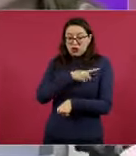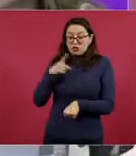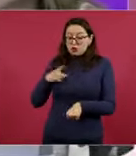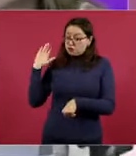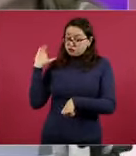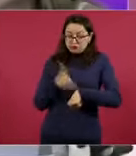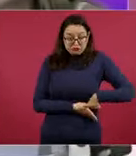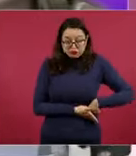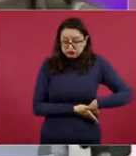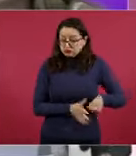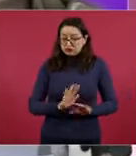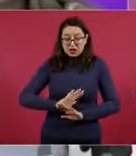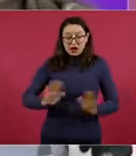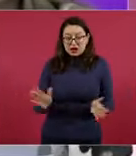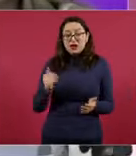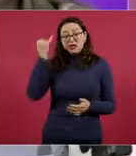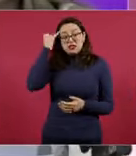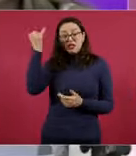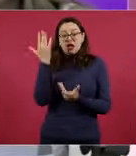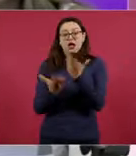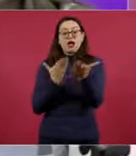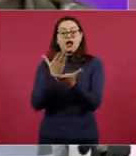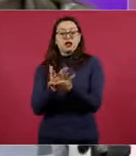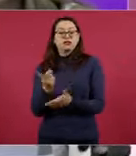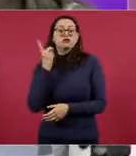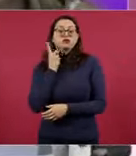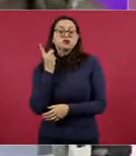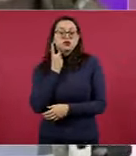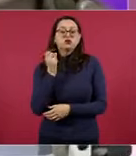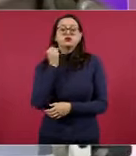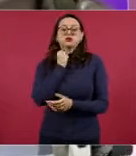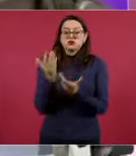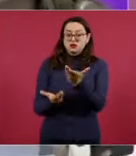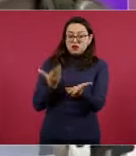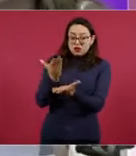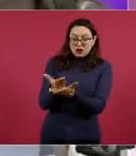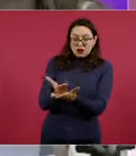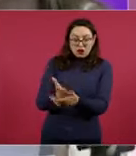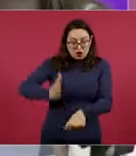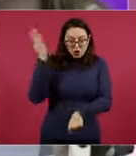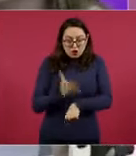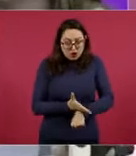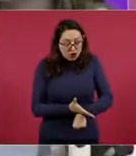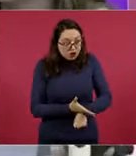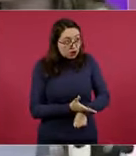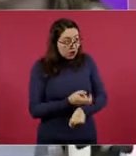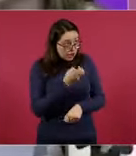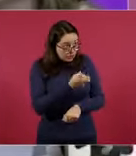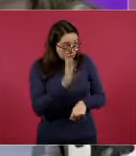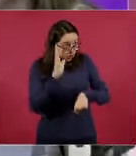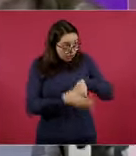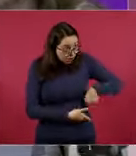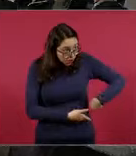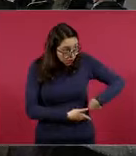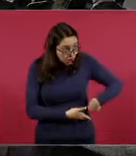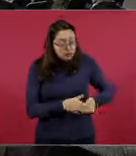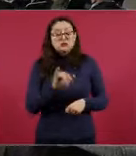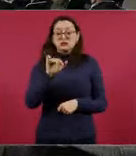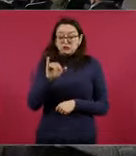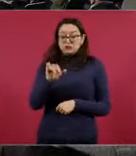que presentar una iniciativa para que los diputados aprueben esta sanción. Cortarle la mano a los delincuentes. Claro. Eso es lo que usted va a proponer en el